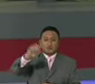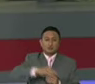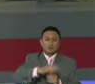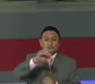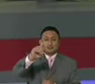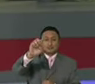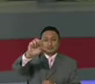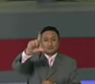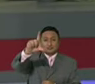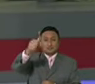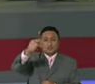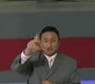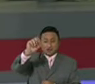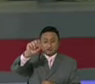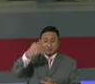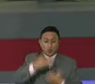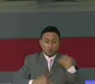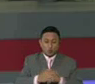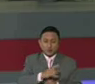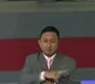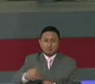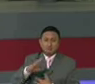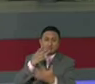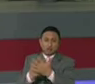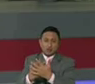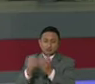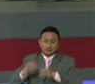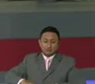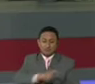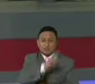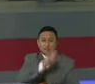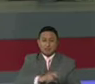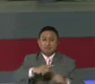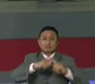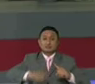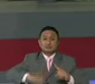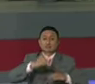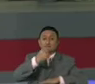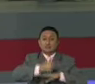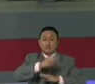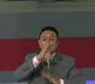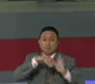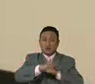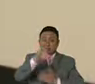caso dispuso la prisión preventiva y la extradición del exgerente del Banco Central.